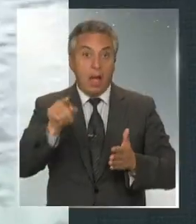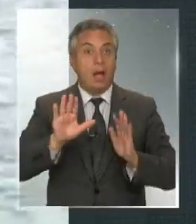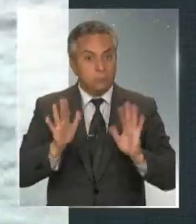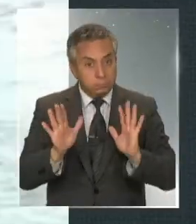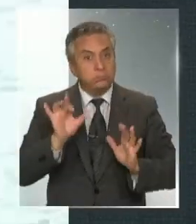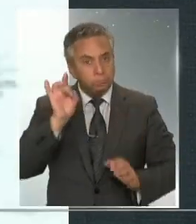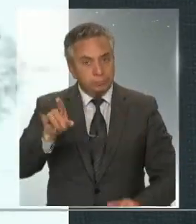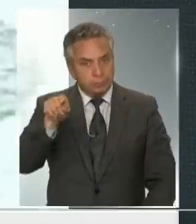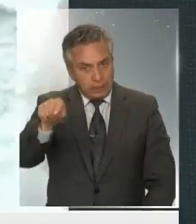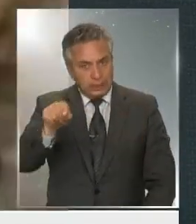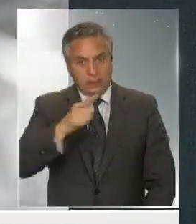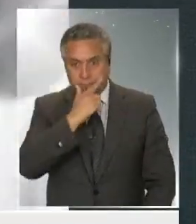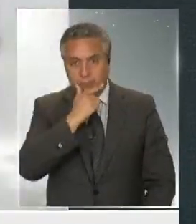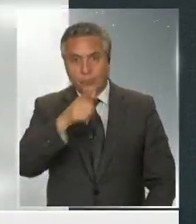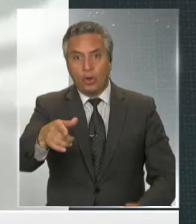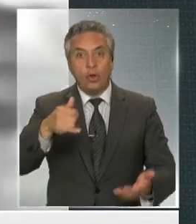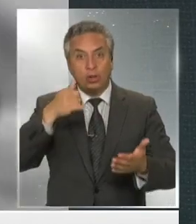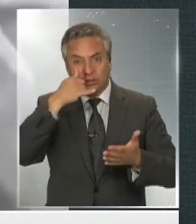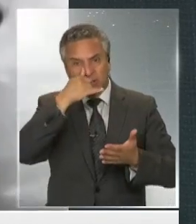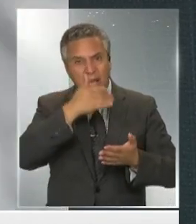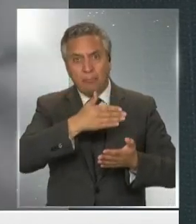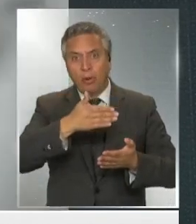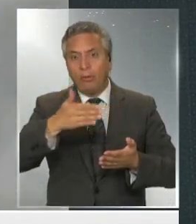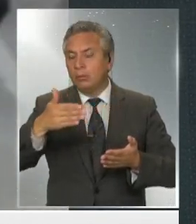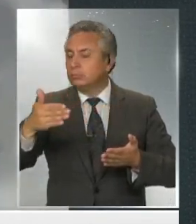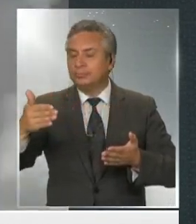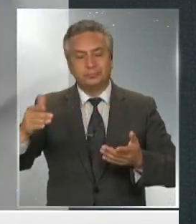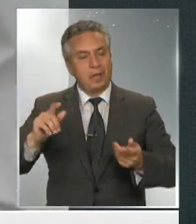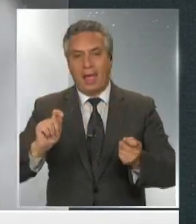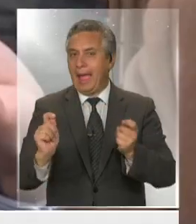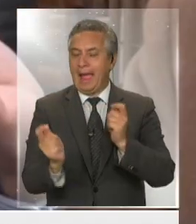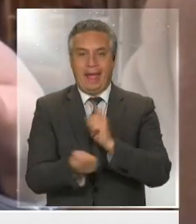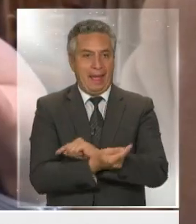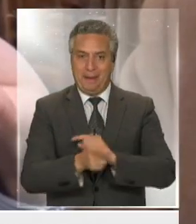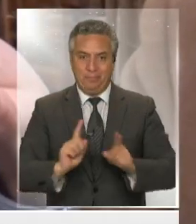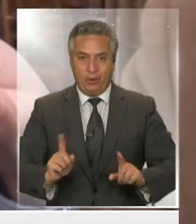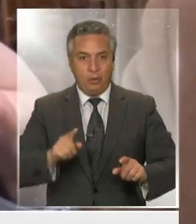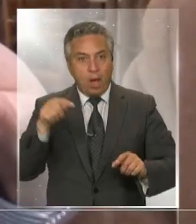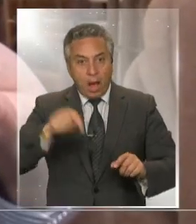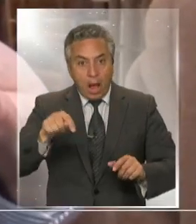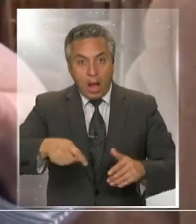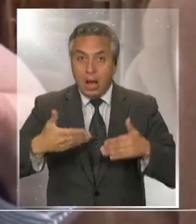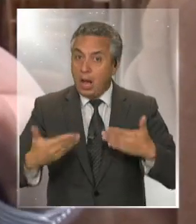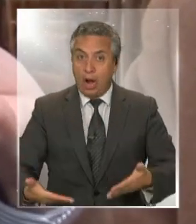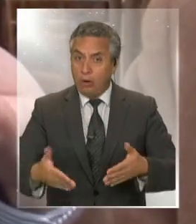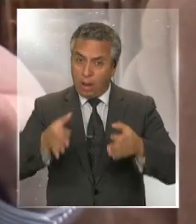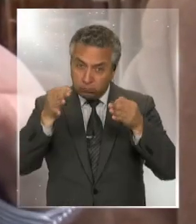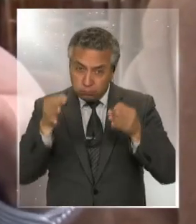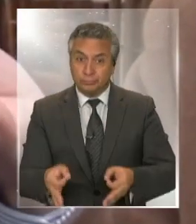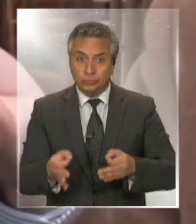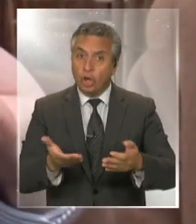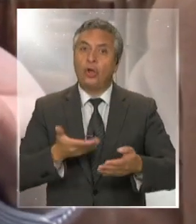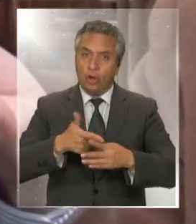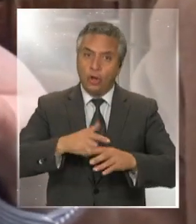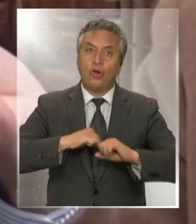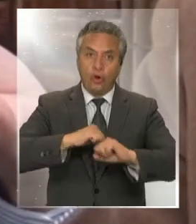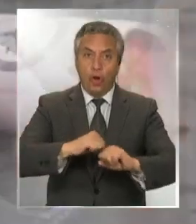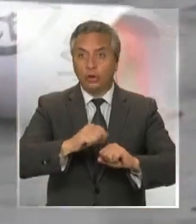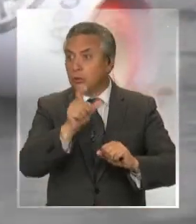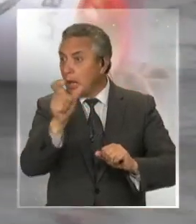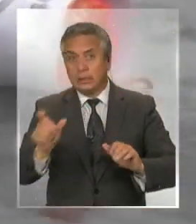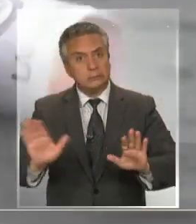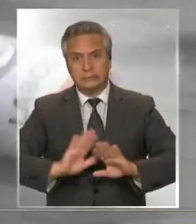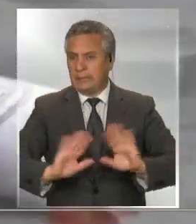imputado. Pero con el tiempo esta figura cambió. En este momento no hay cargos formales presentados en contra de